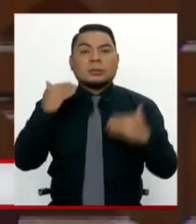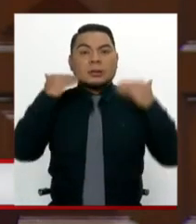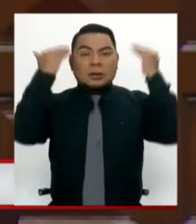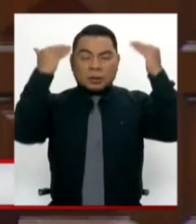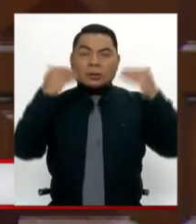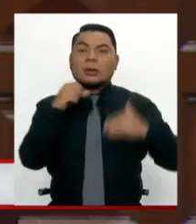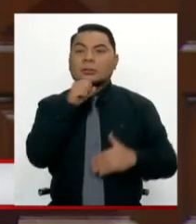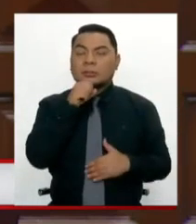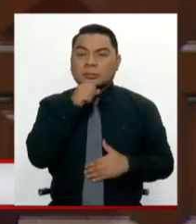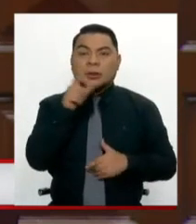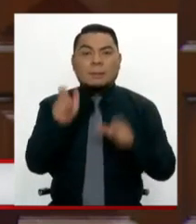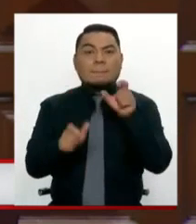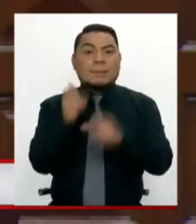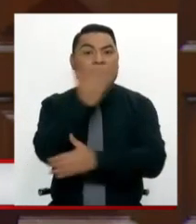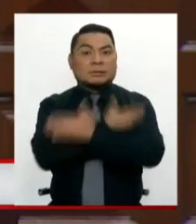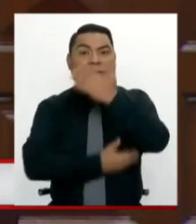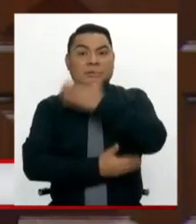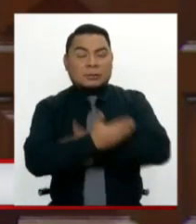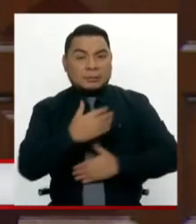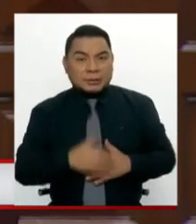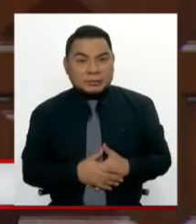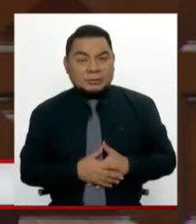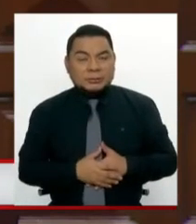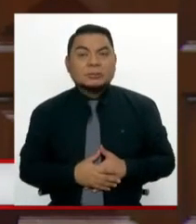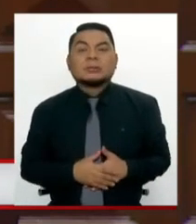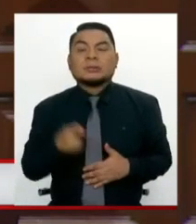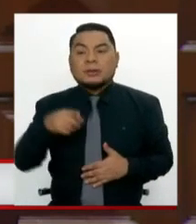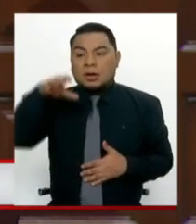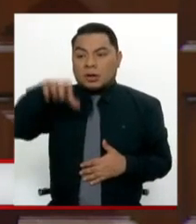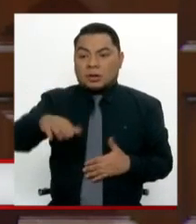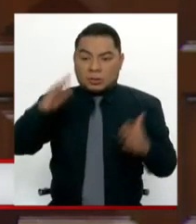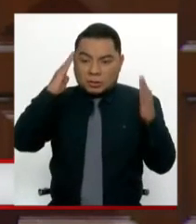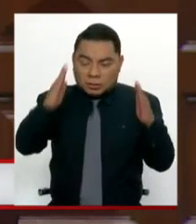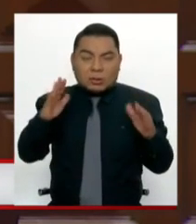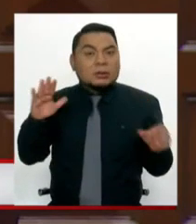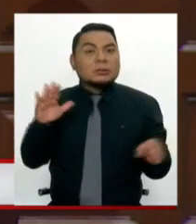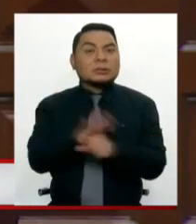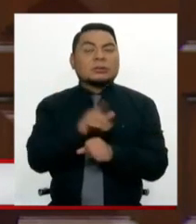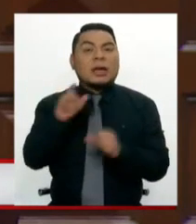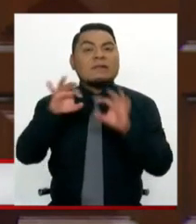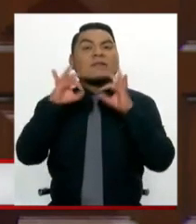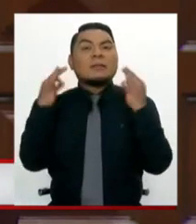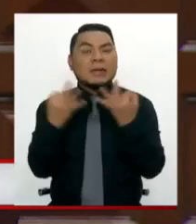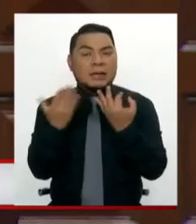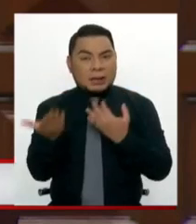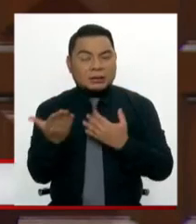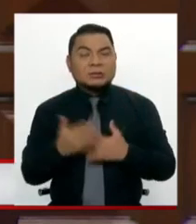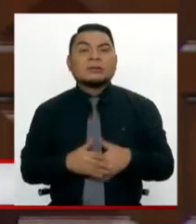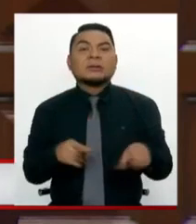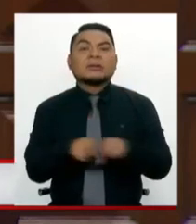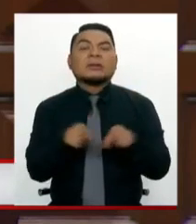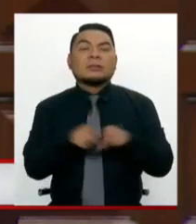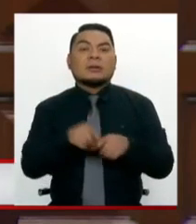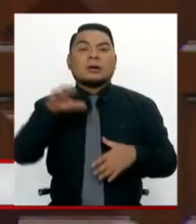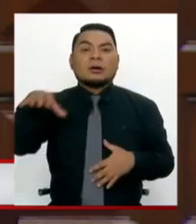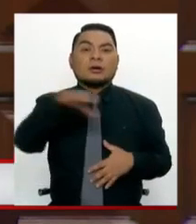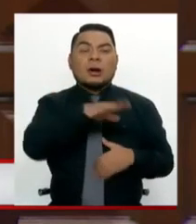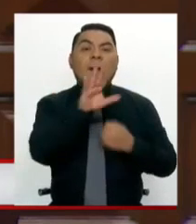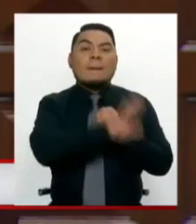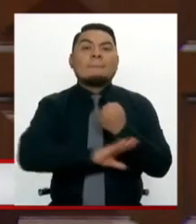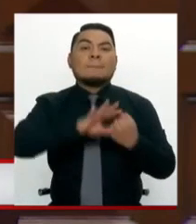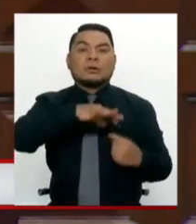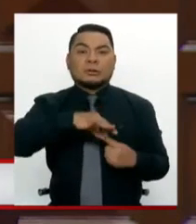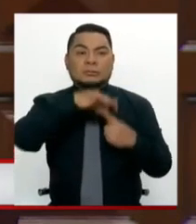adultos mayores y personas con discapacidad, los centros de atención integral a las familias y las unidades de